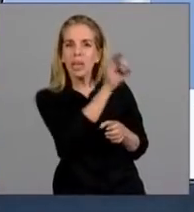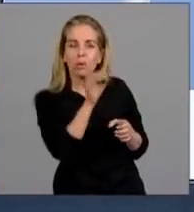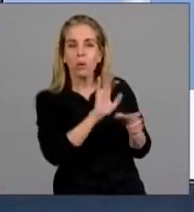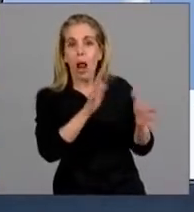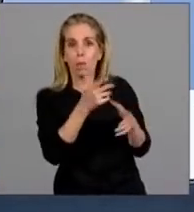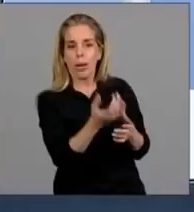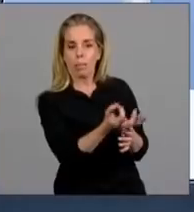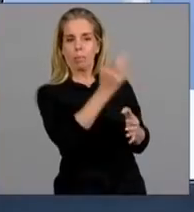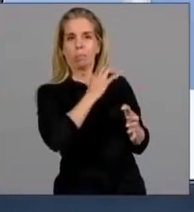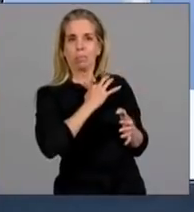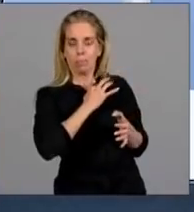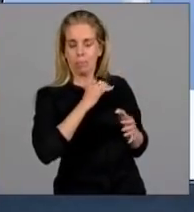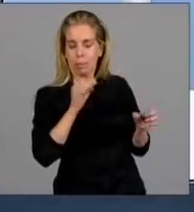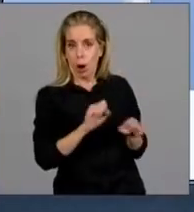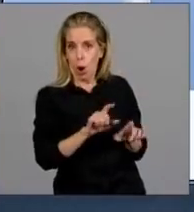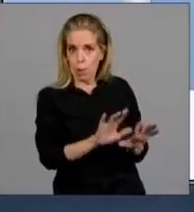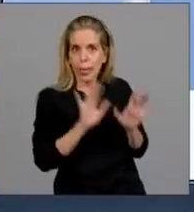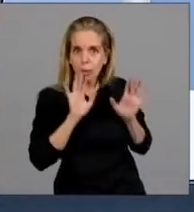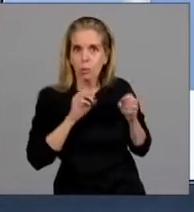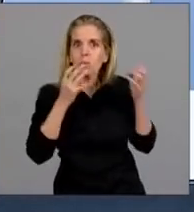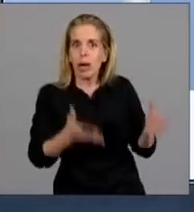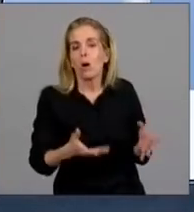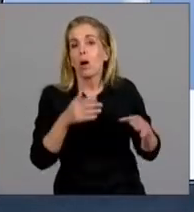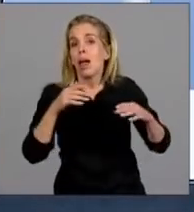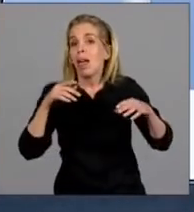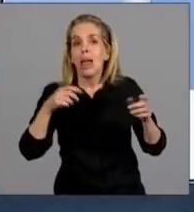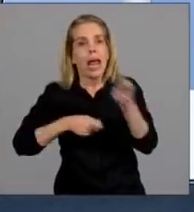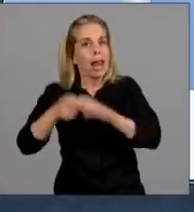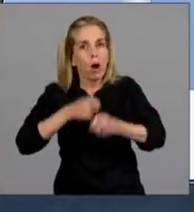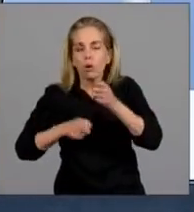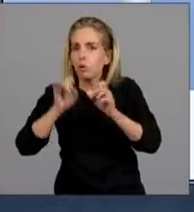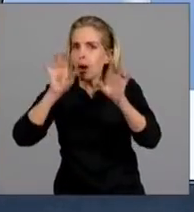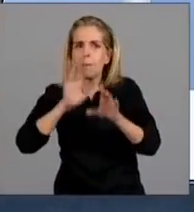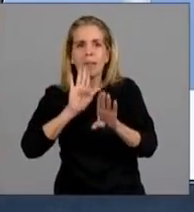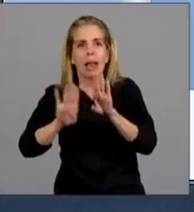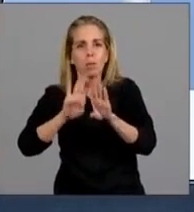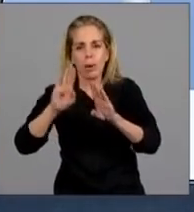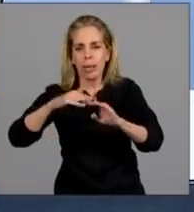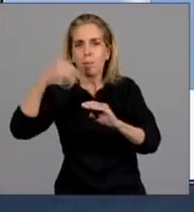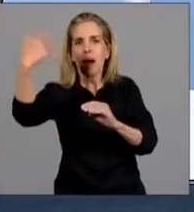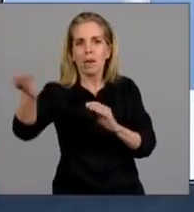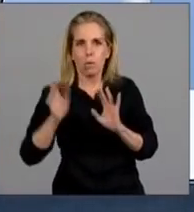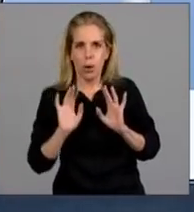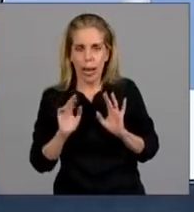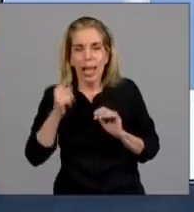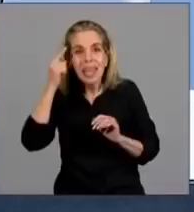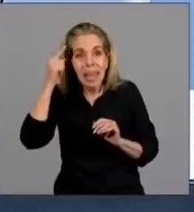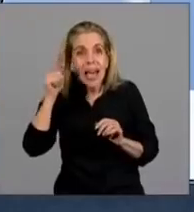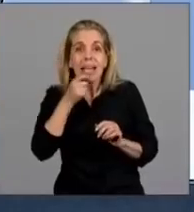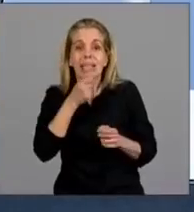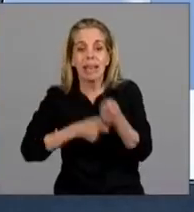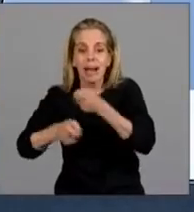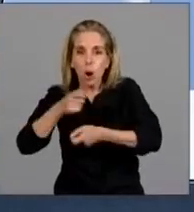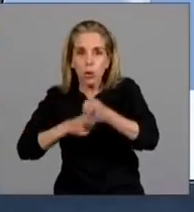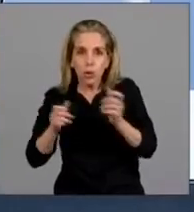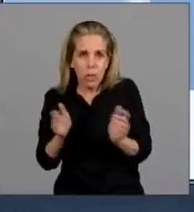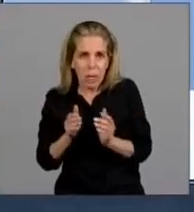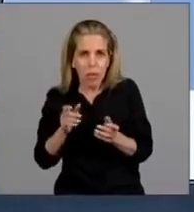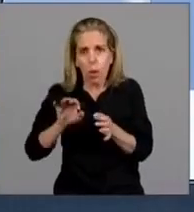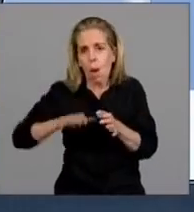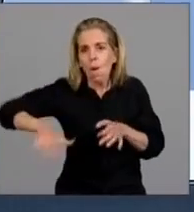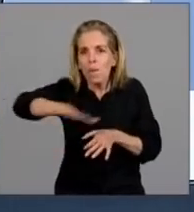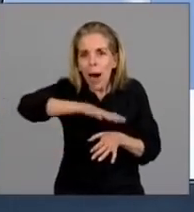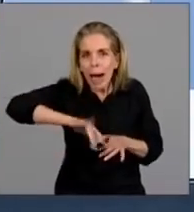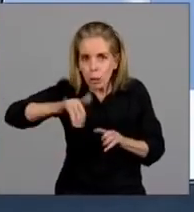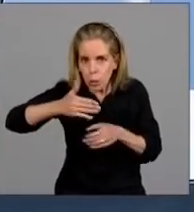se impregne por un lado o por otro y se lo lleve. Entonces tiene ese peligro. Por lo tanto, la idea es que si se abren pequeños negocios locales